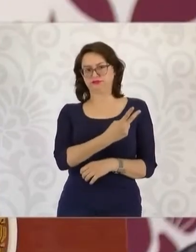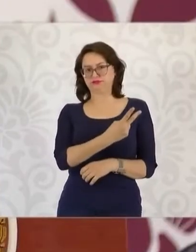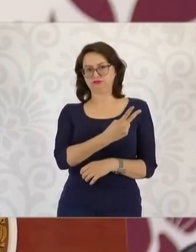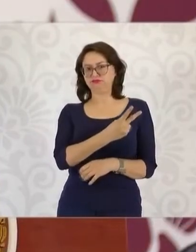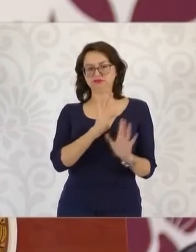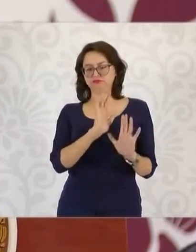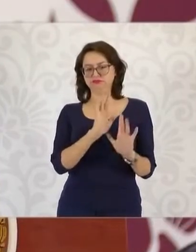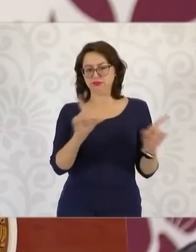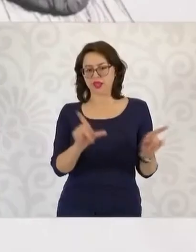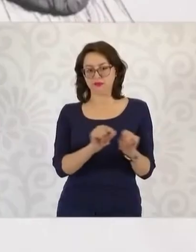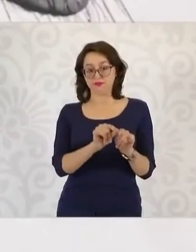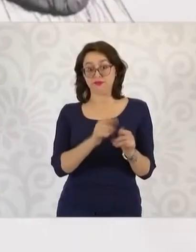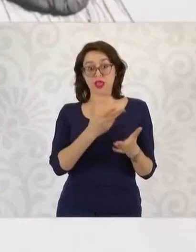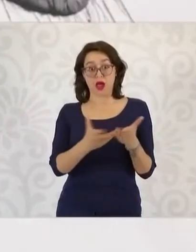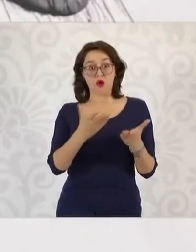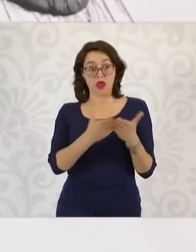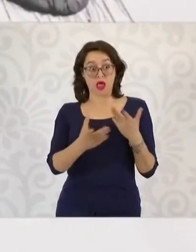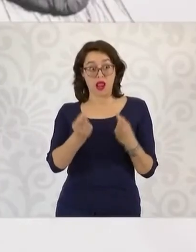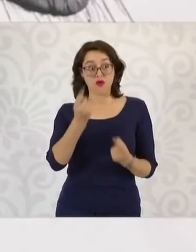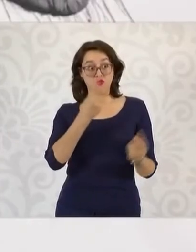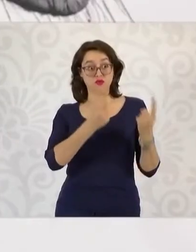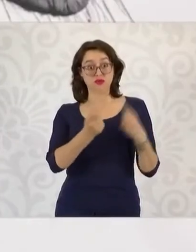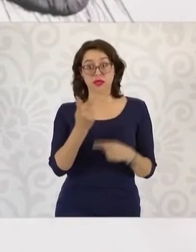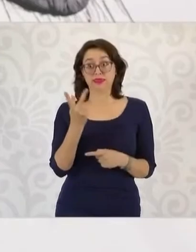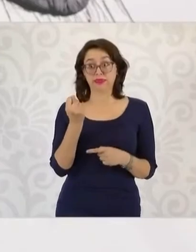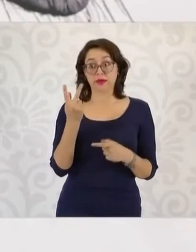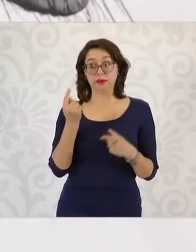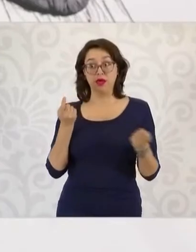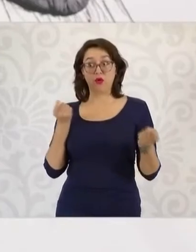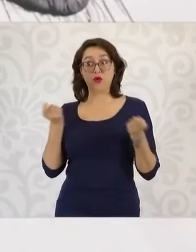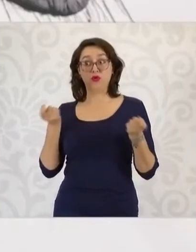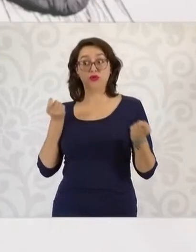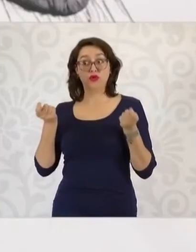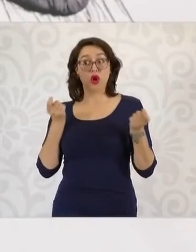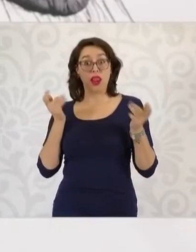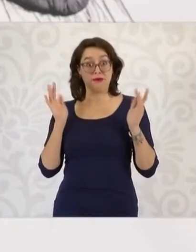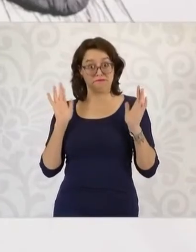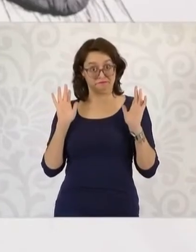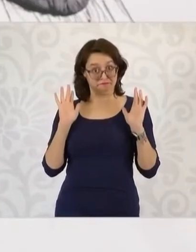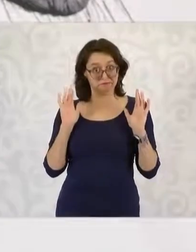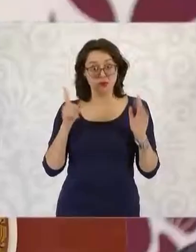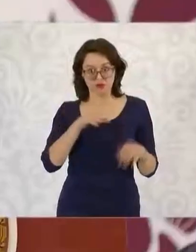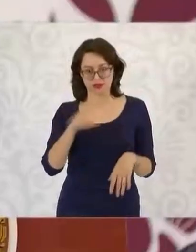que ustedes saben a quién me refiero, que tenían el monopolio